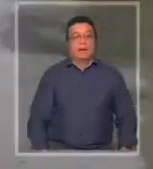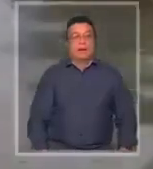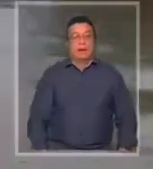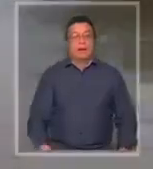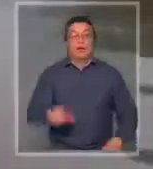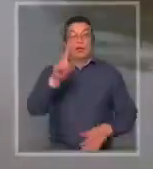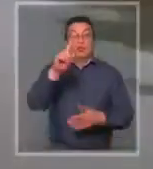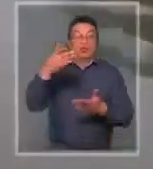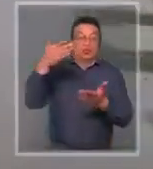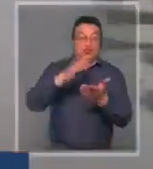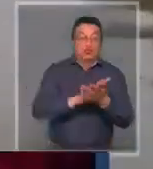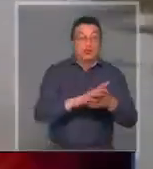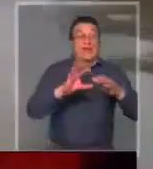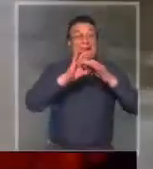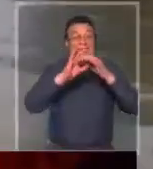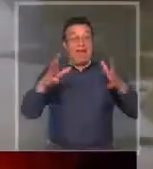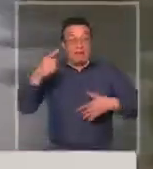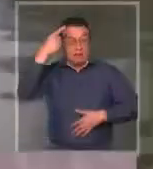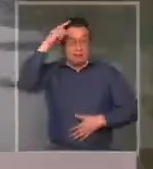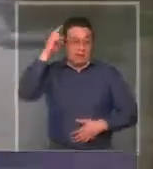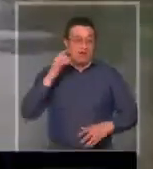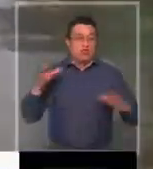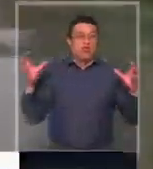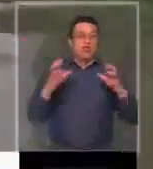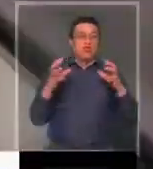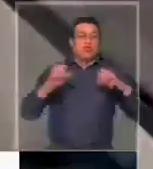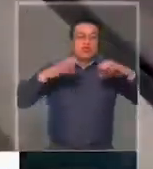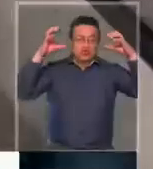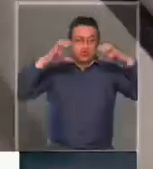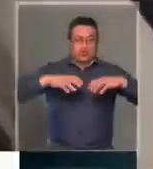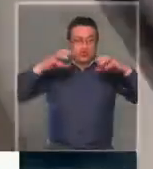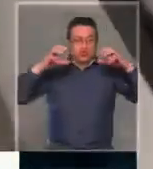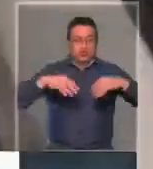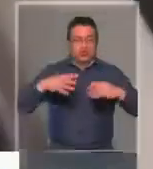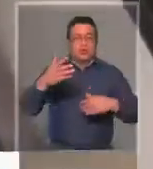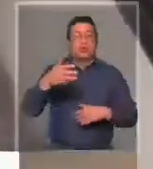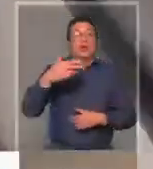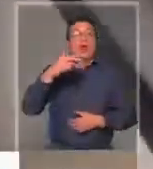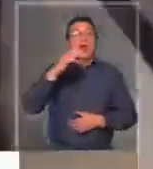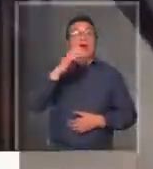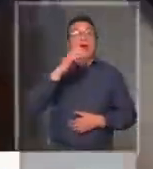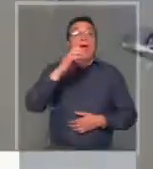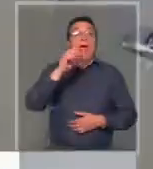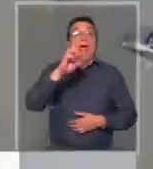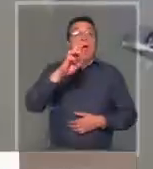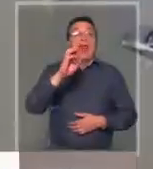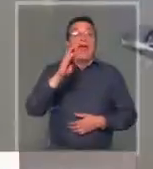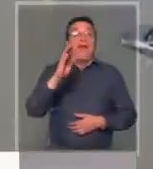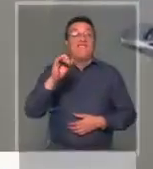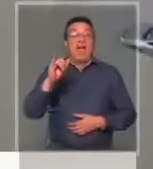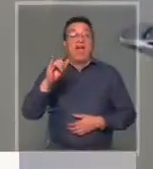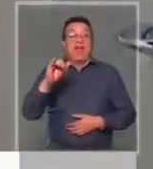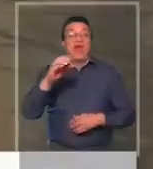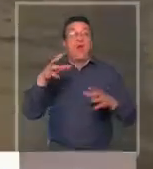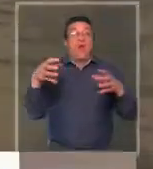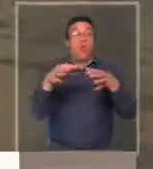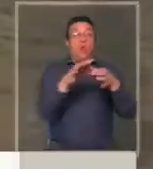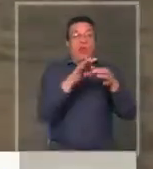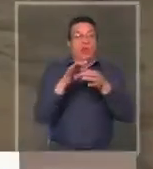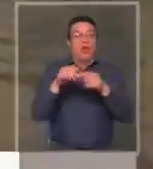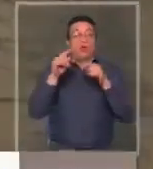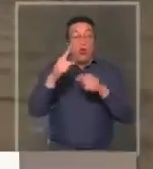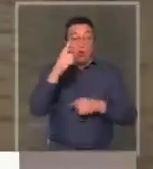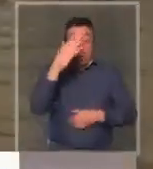Un muerto y graves daños provocaron las intensas lluvias que afectaron a Emiratos Árabes Unidos. El desértico territorio recibió en un solo